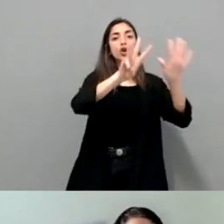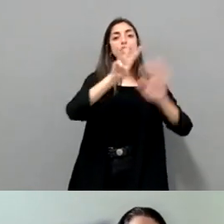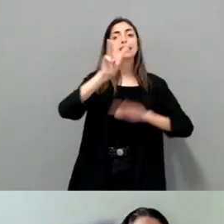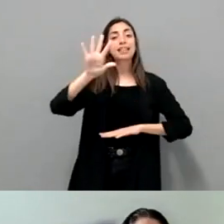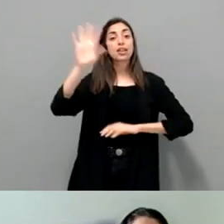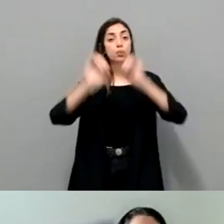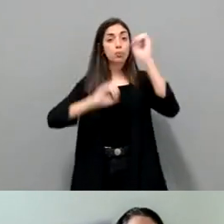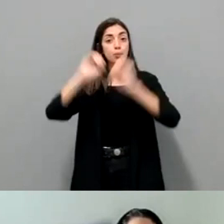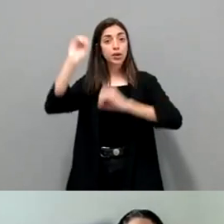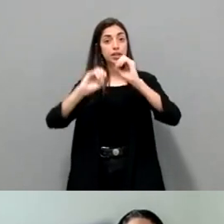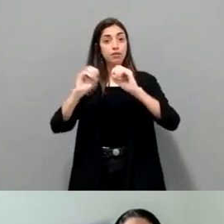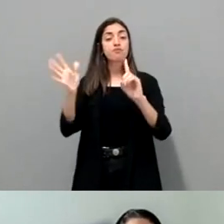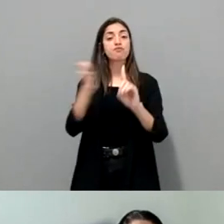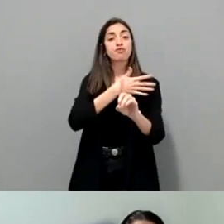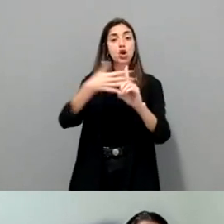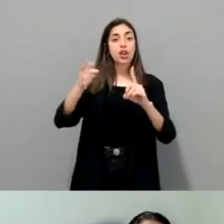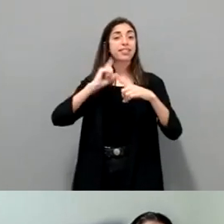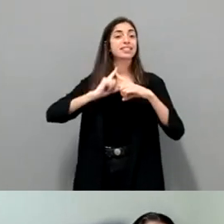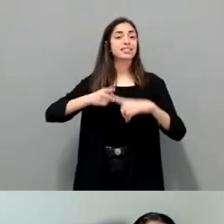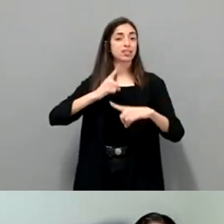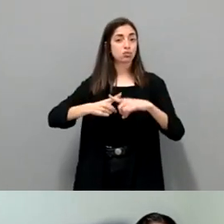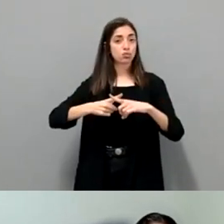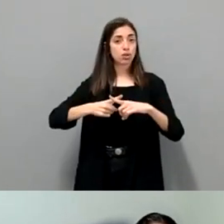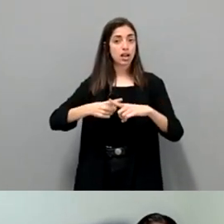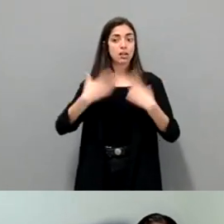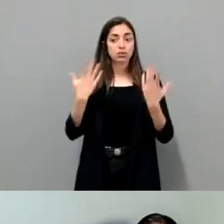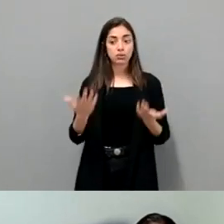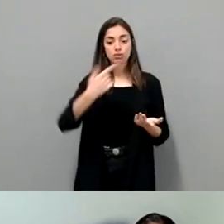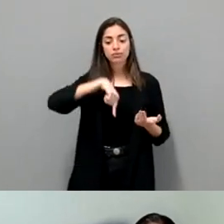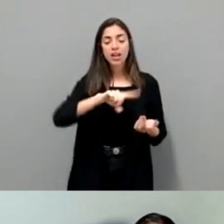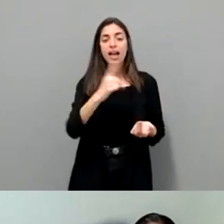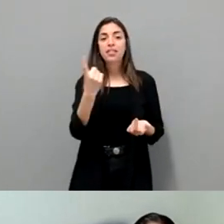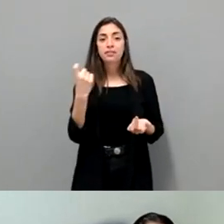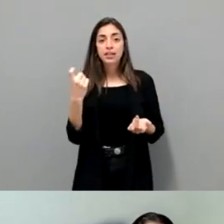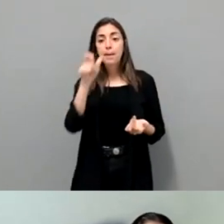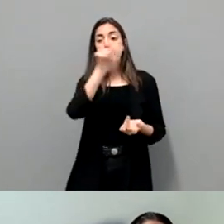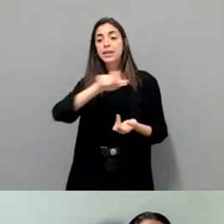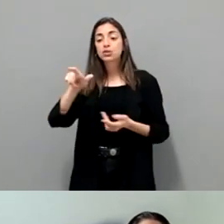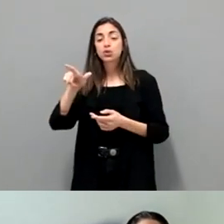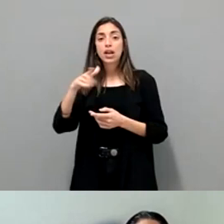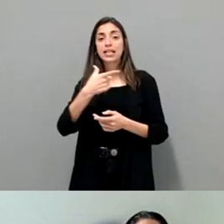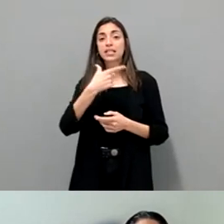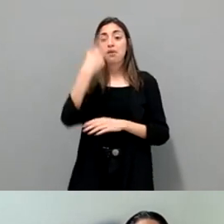de violencia sexual. Necesitamos que esas personas facilitadoras que están